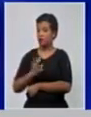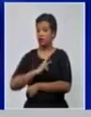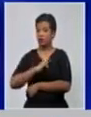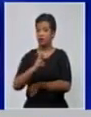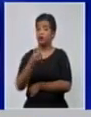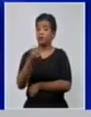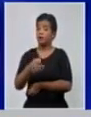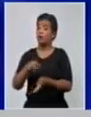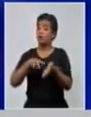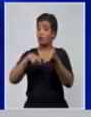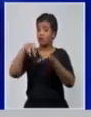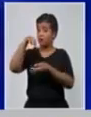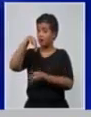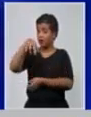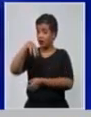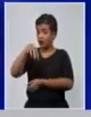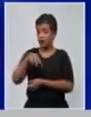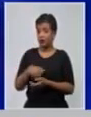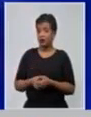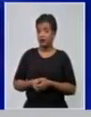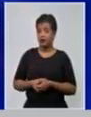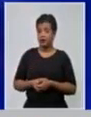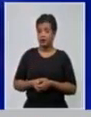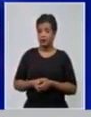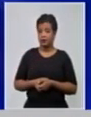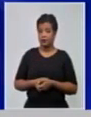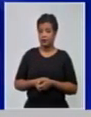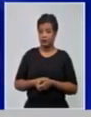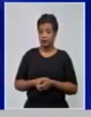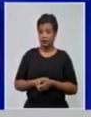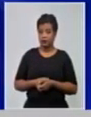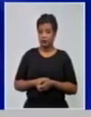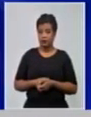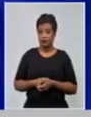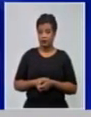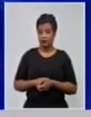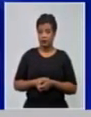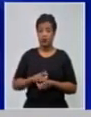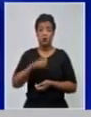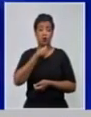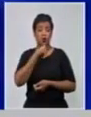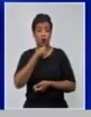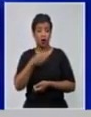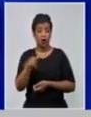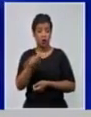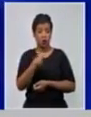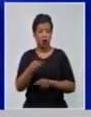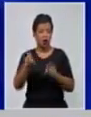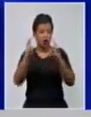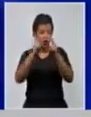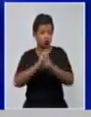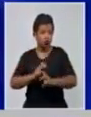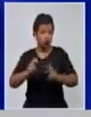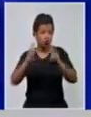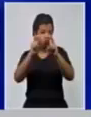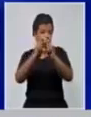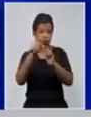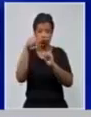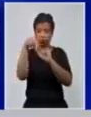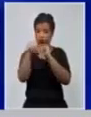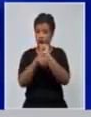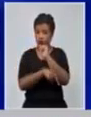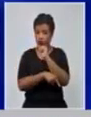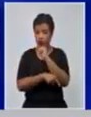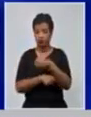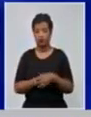territorio, de los resultados de las muestras, y permite incluso hacer estudios diferentes en